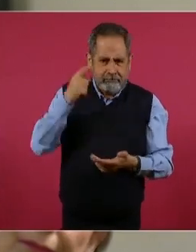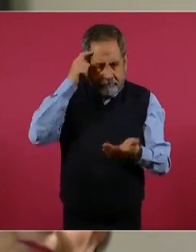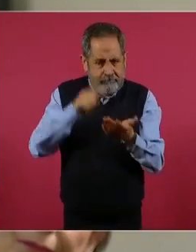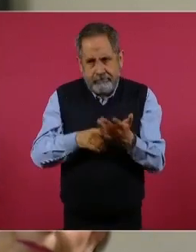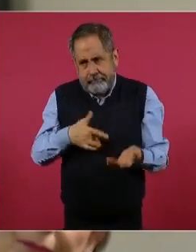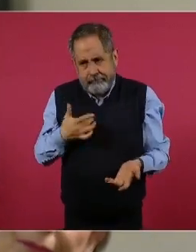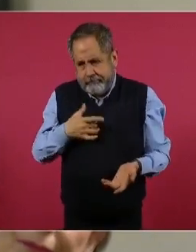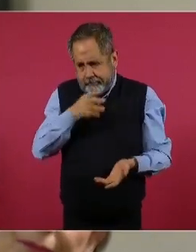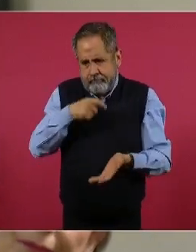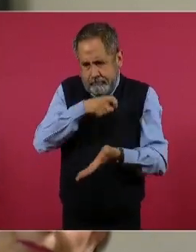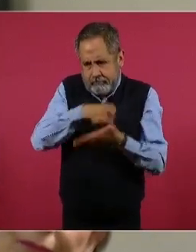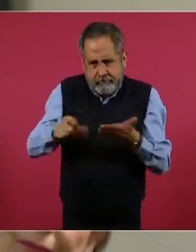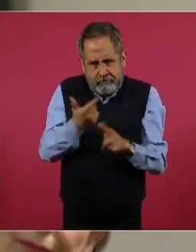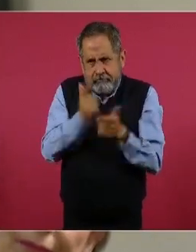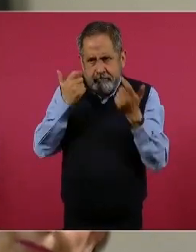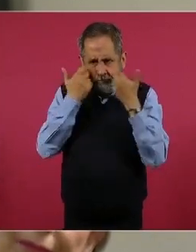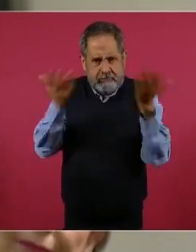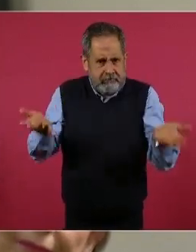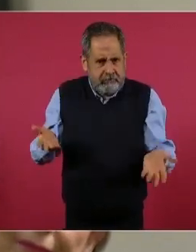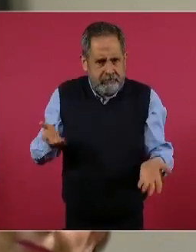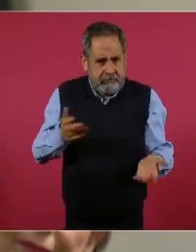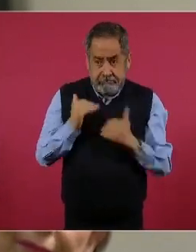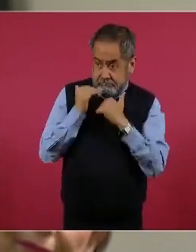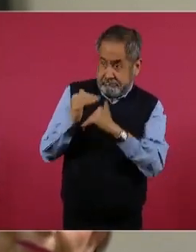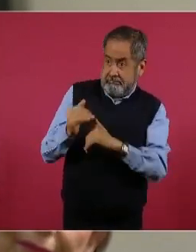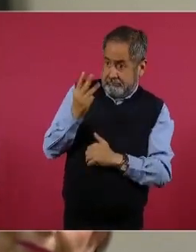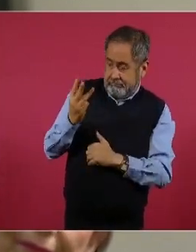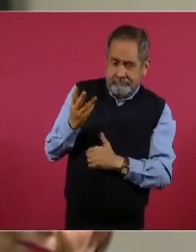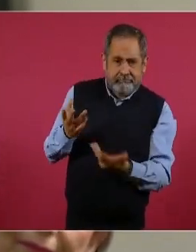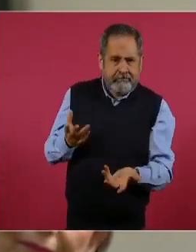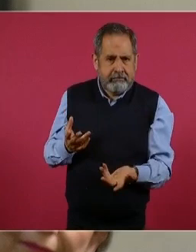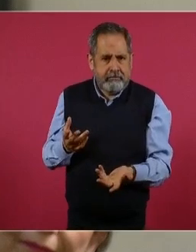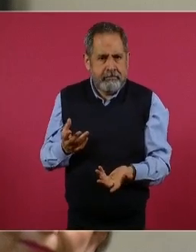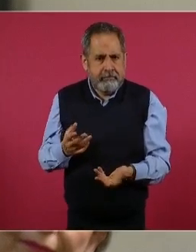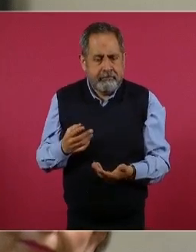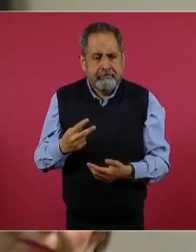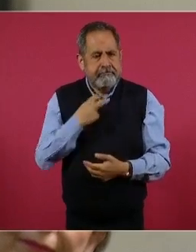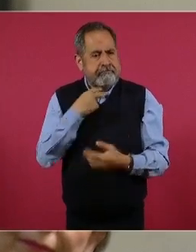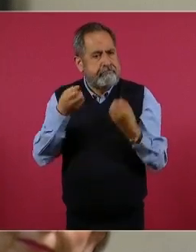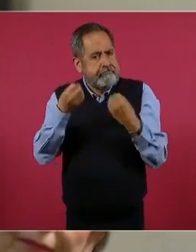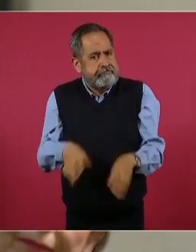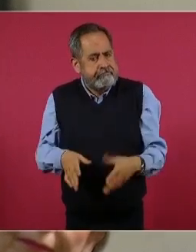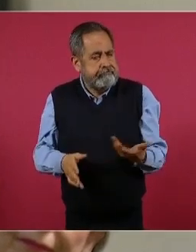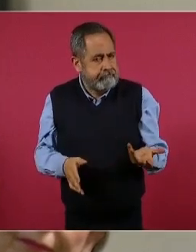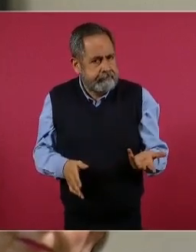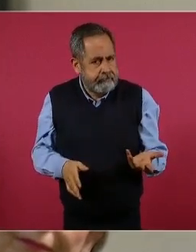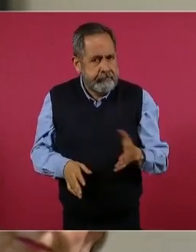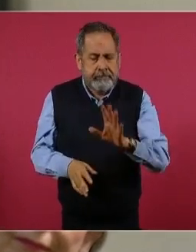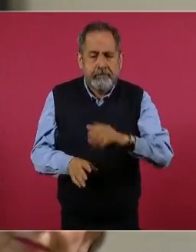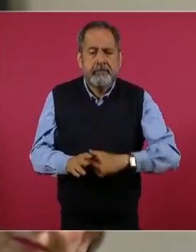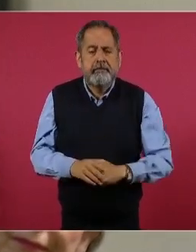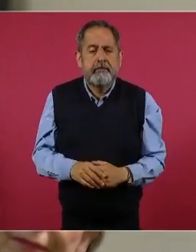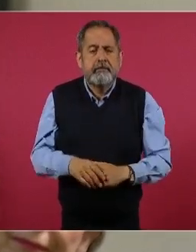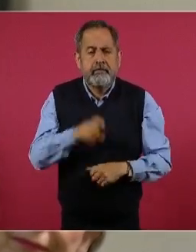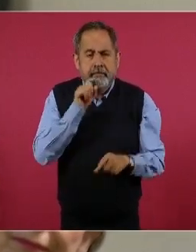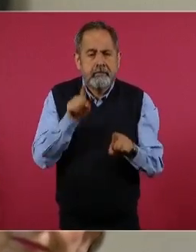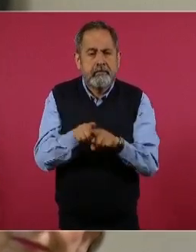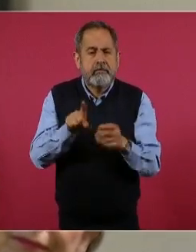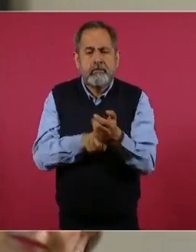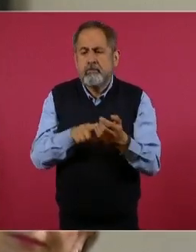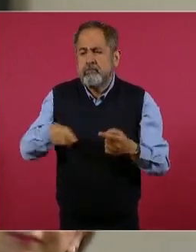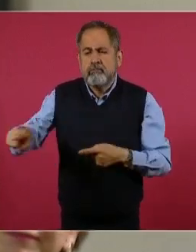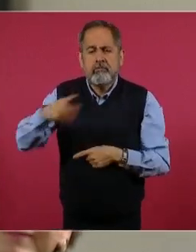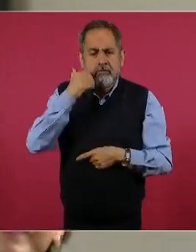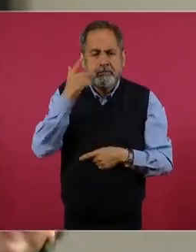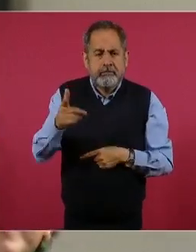yo, como comprador en ese tipo de tiendas, sí nos afectaría. Entonces, también quieren poner algunas